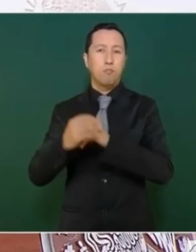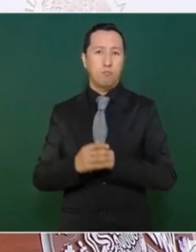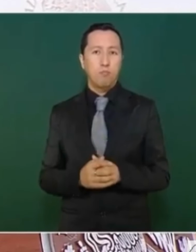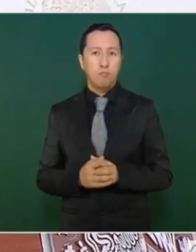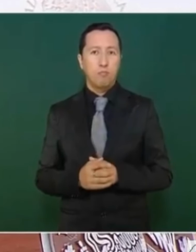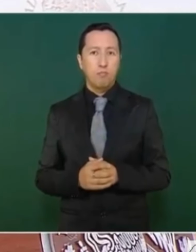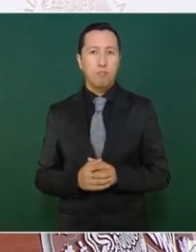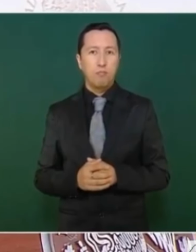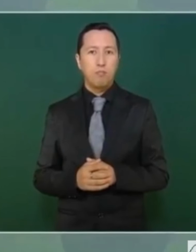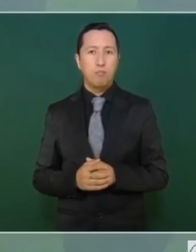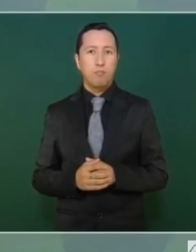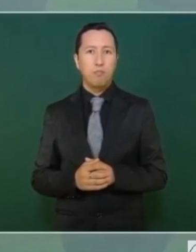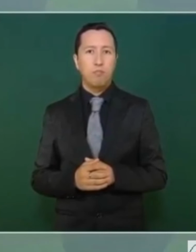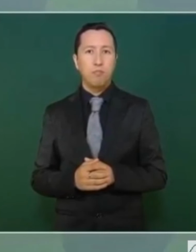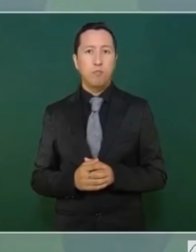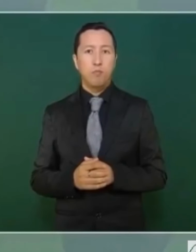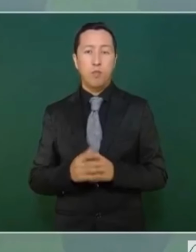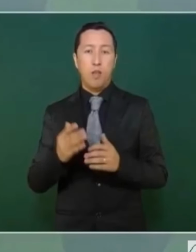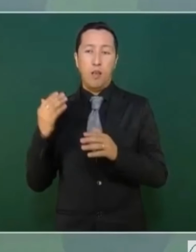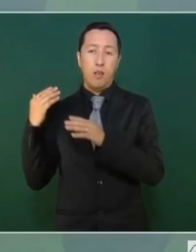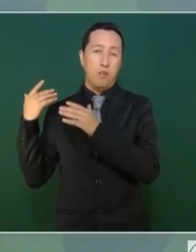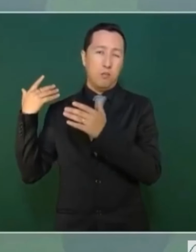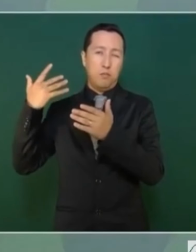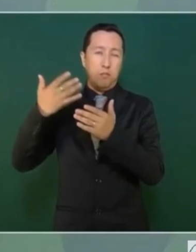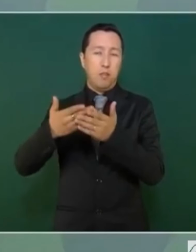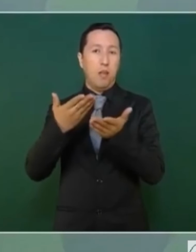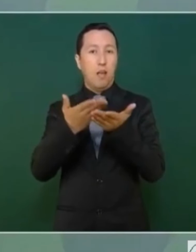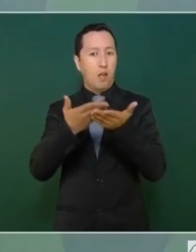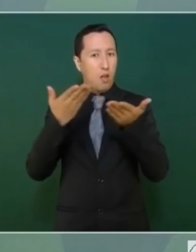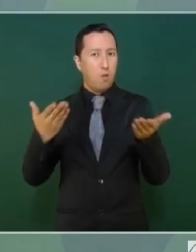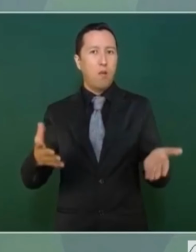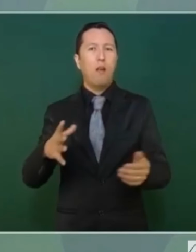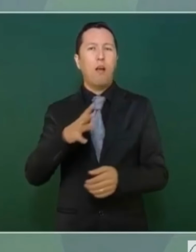últimos tiempos también muchos periodistas